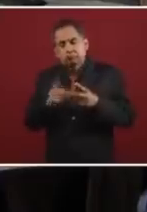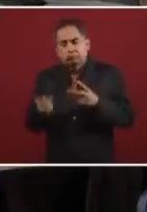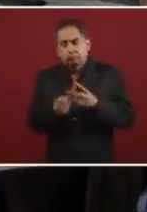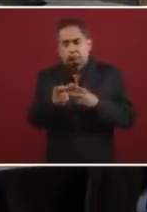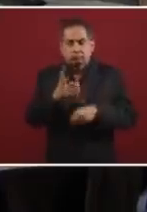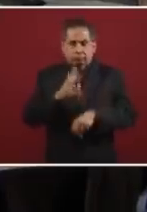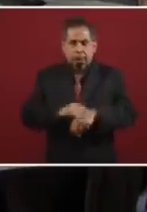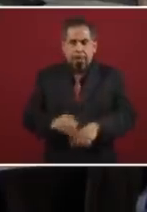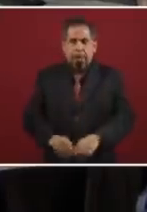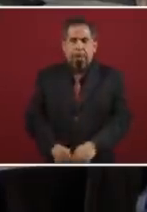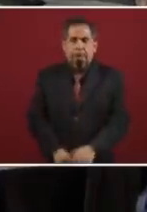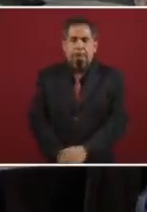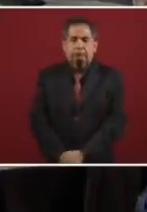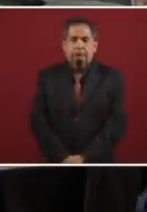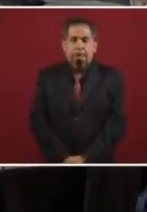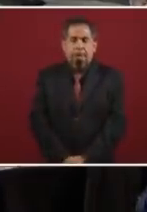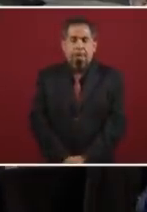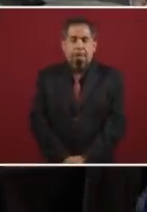favor